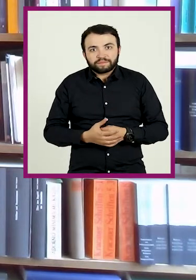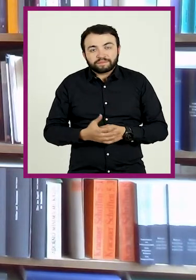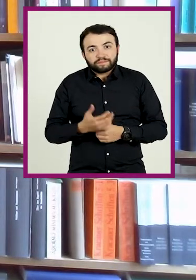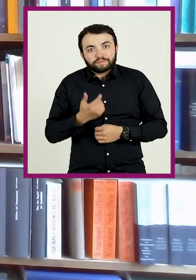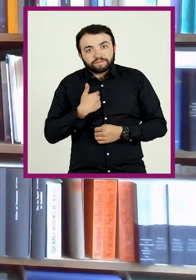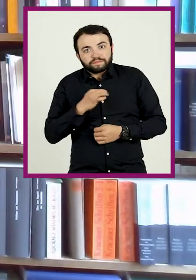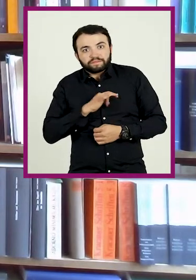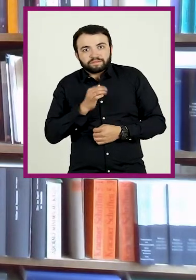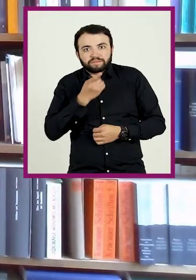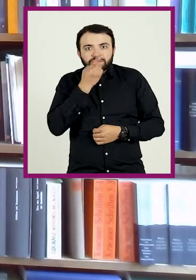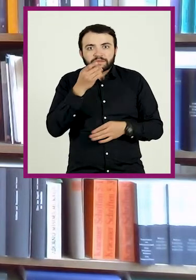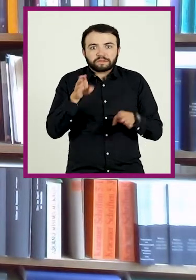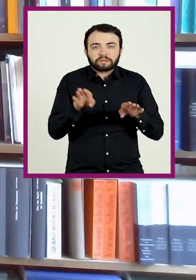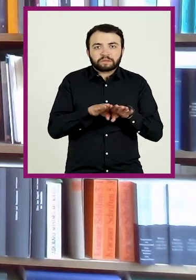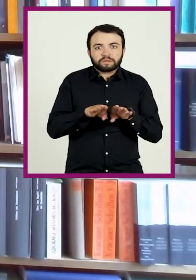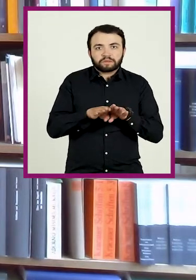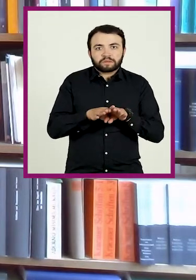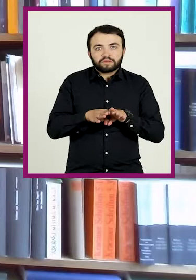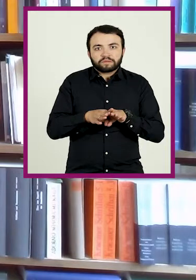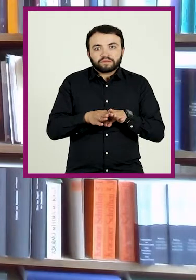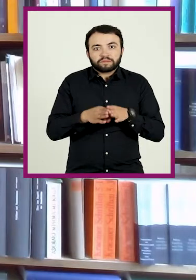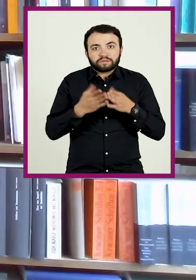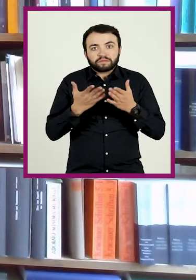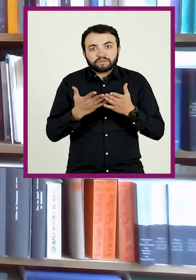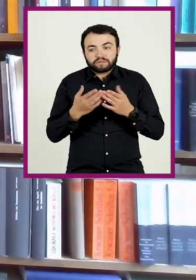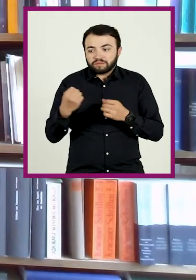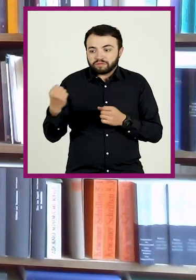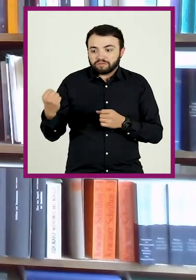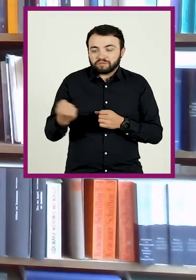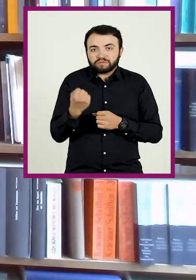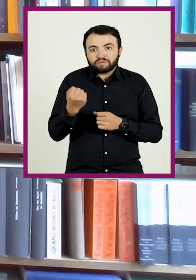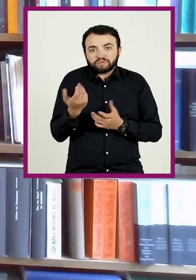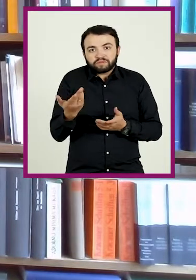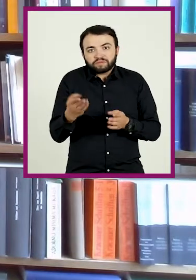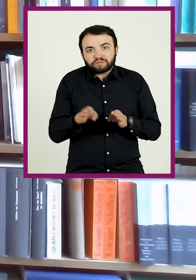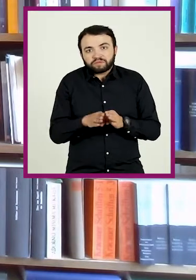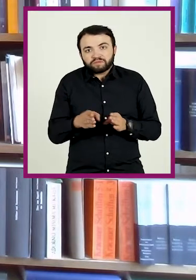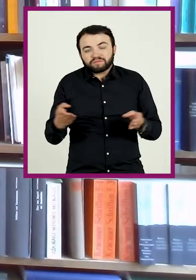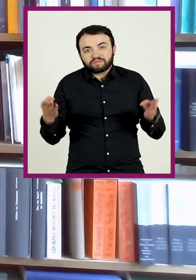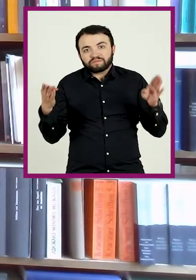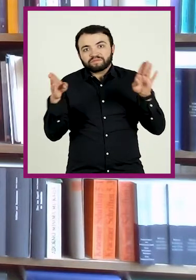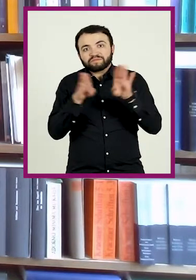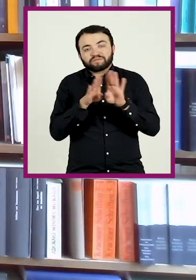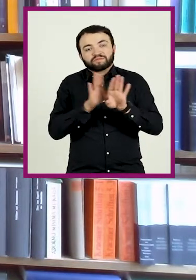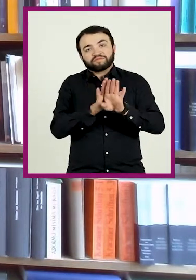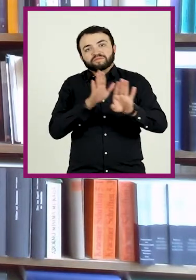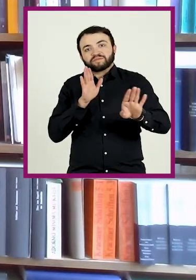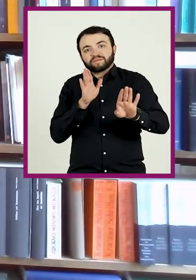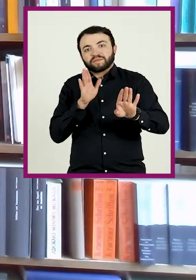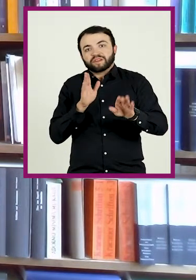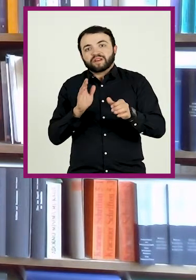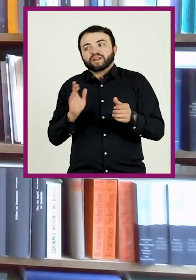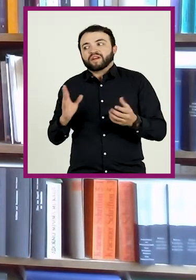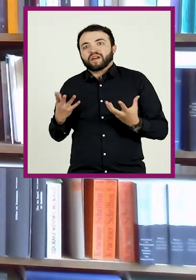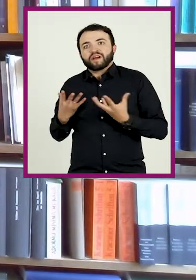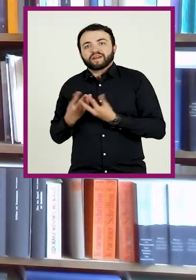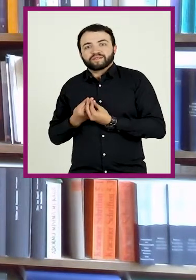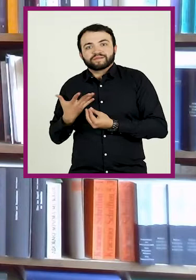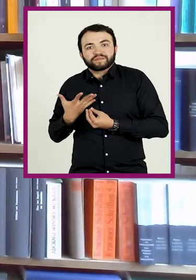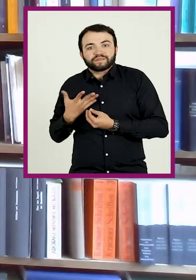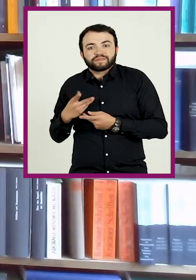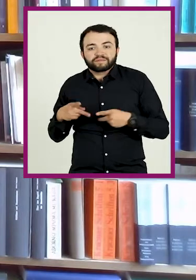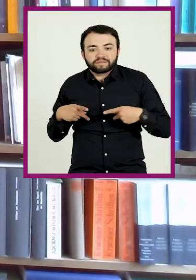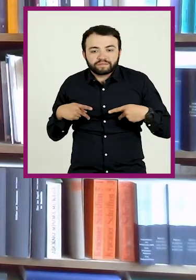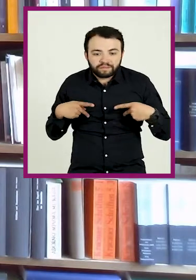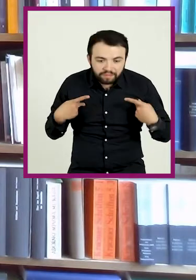más cercano. En ese sentido, podríamos decir que ha habido una suerte de aislamiento que a veces